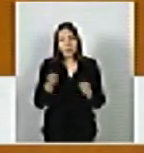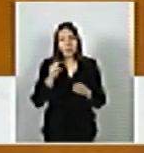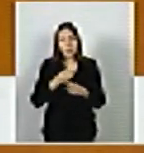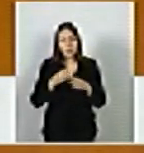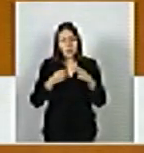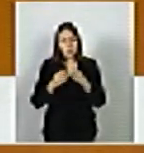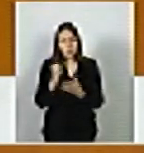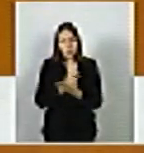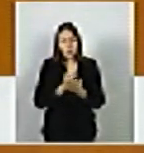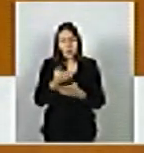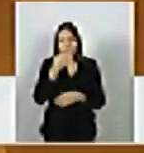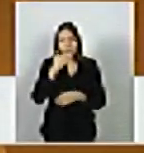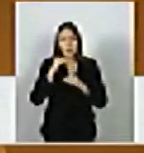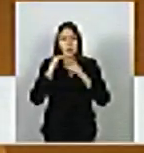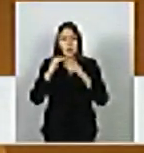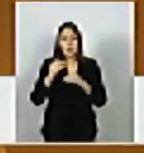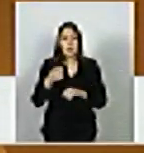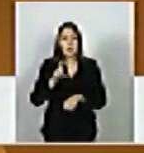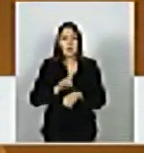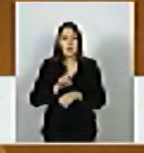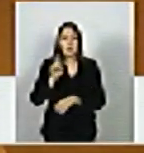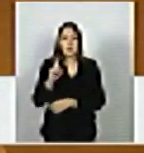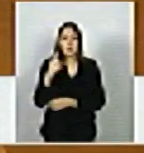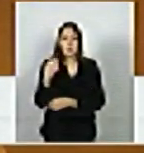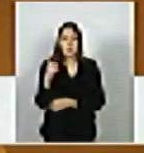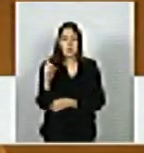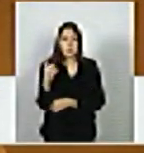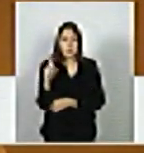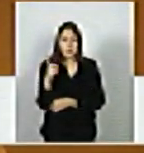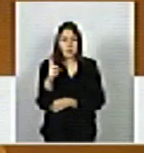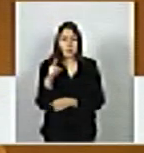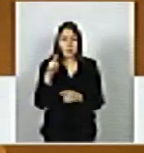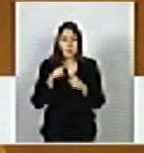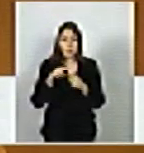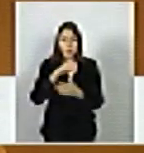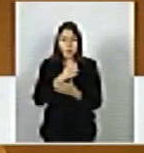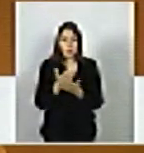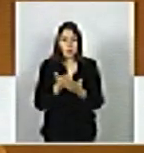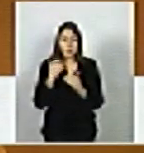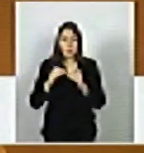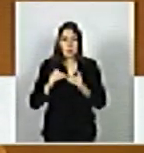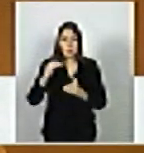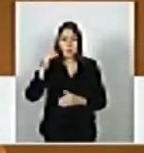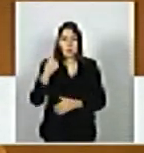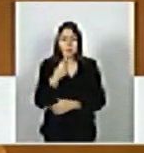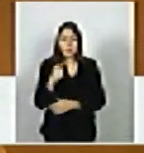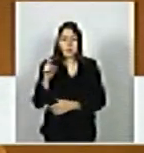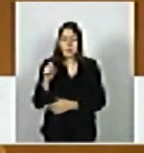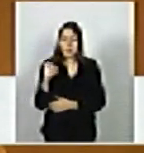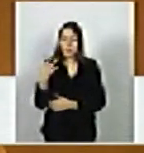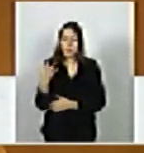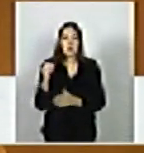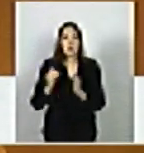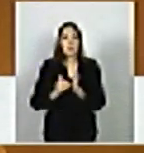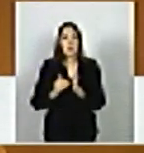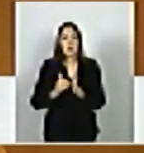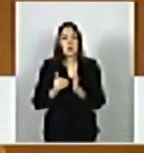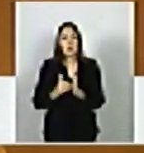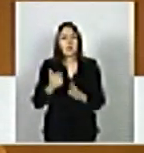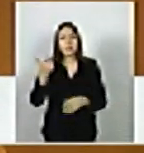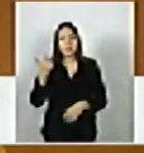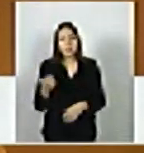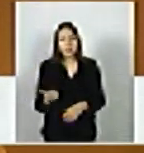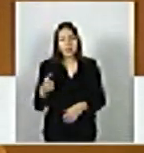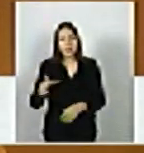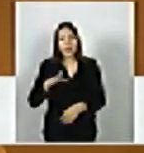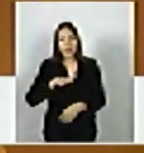31 de diciembre. El contrato, por un importe superior de 124 millones de pesos,